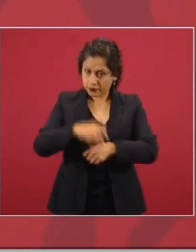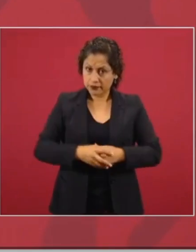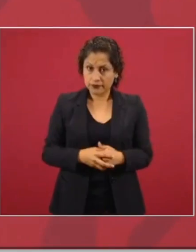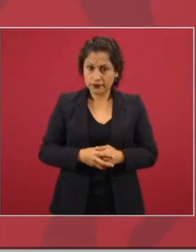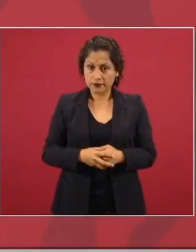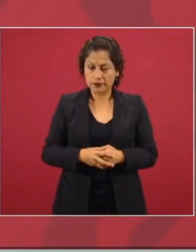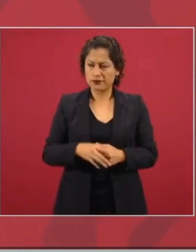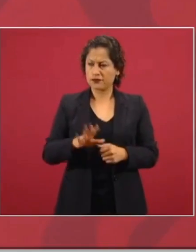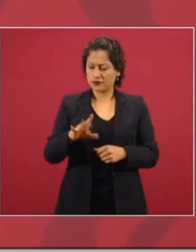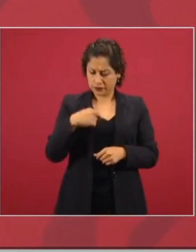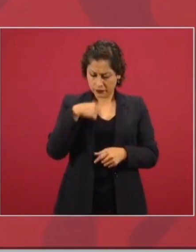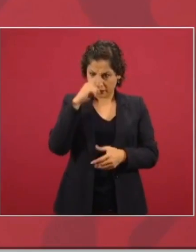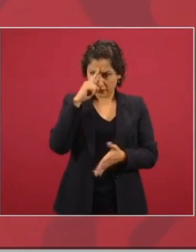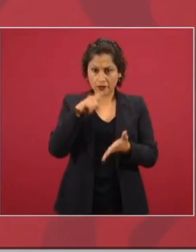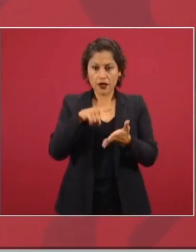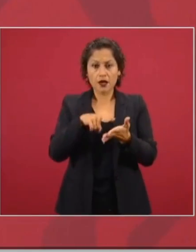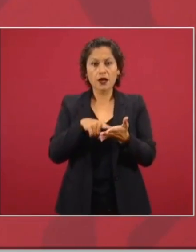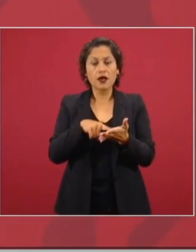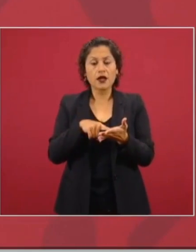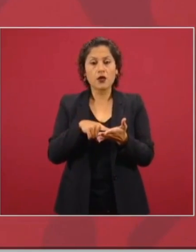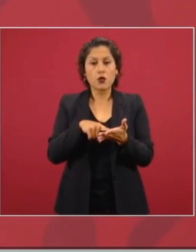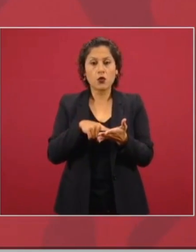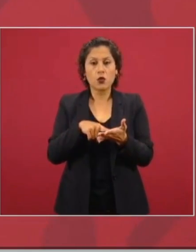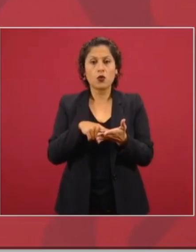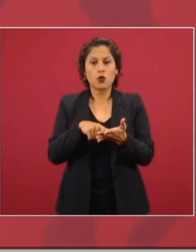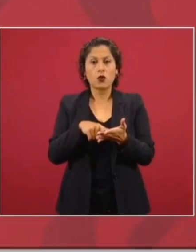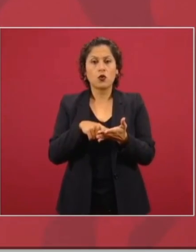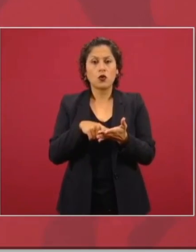Creo que se contrataron